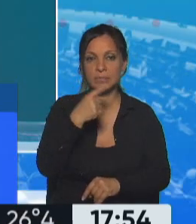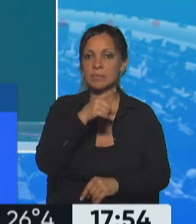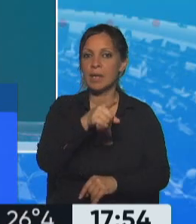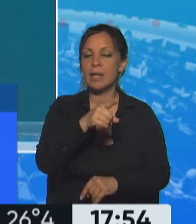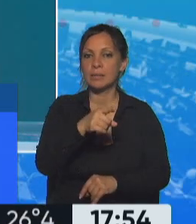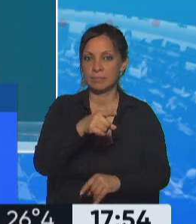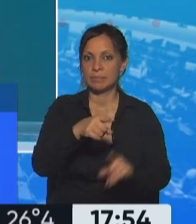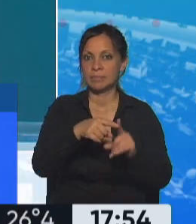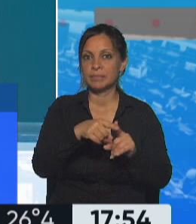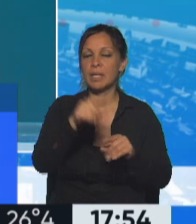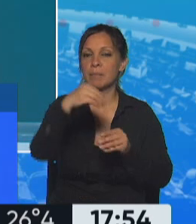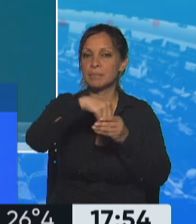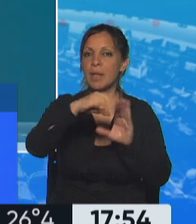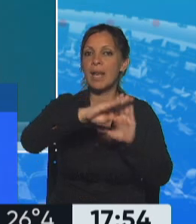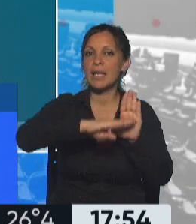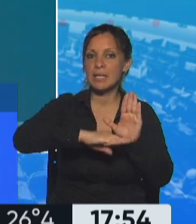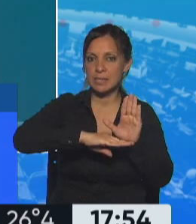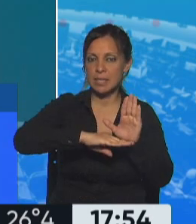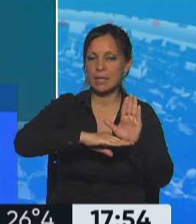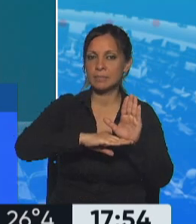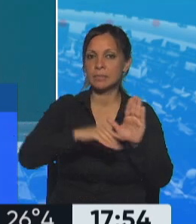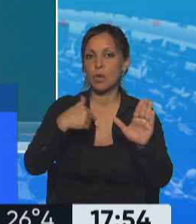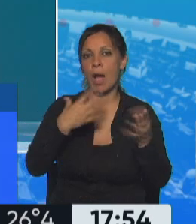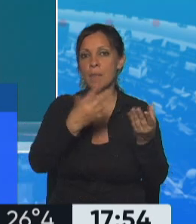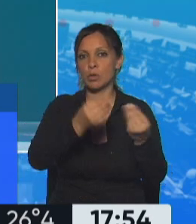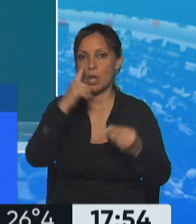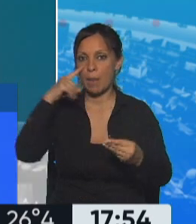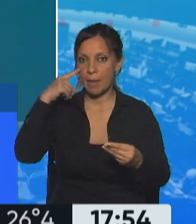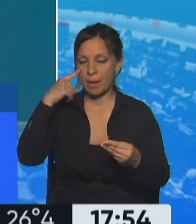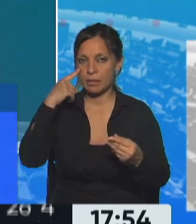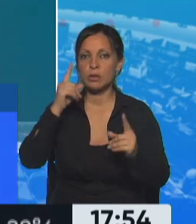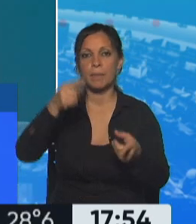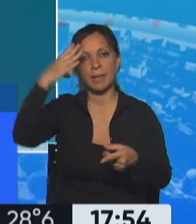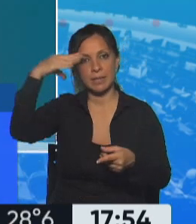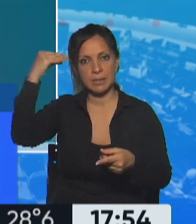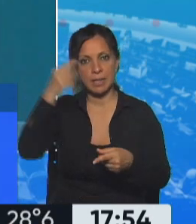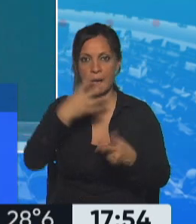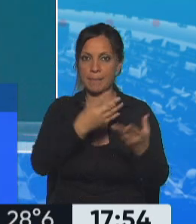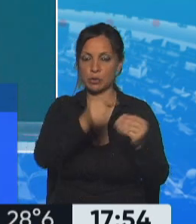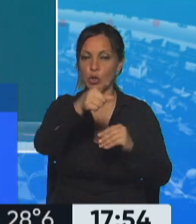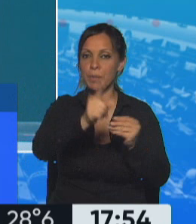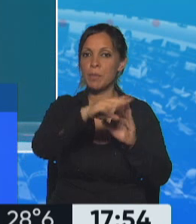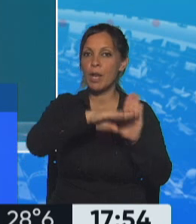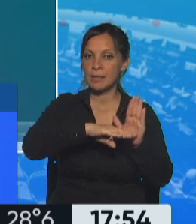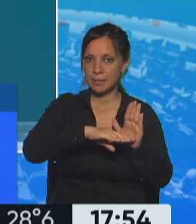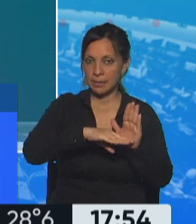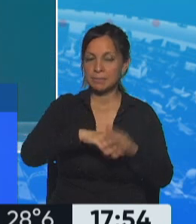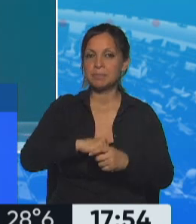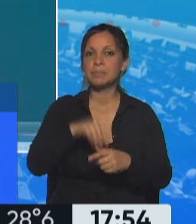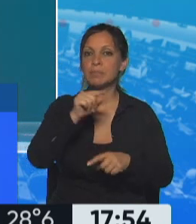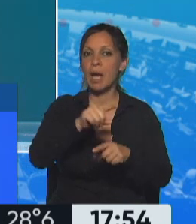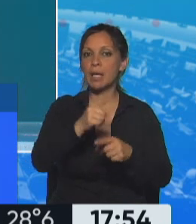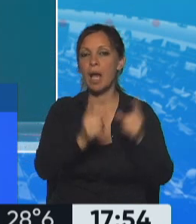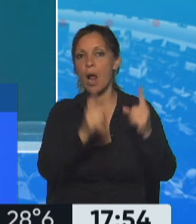Omar Perotti, sino sí. A la lista que tuvieron el respaldo del presidente Alberto Fernández y de la vicepresidenta Cristina Fernández de Kirchner, ahí en la lucha